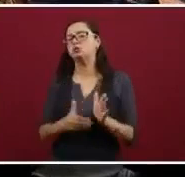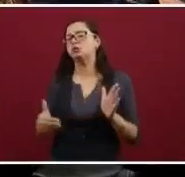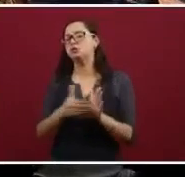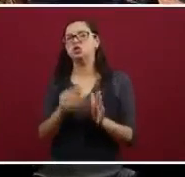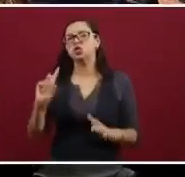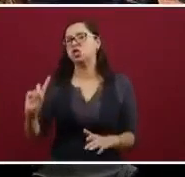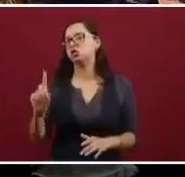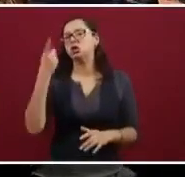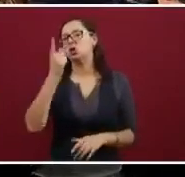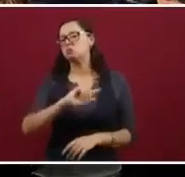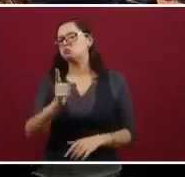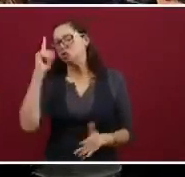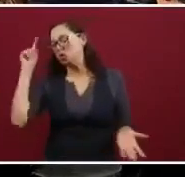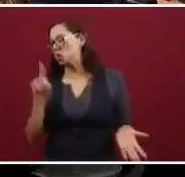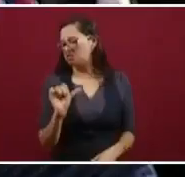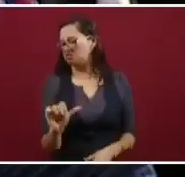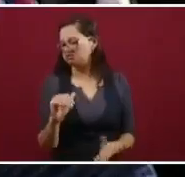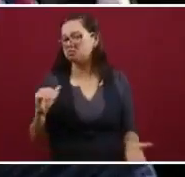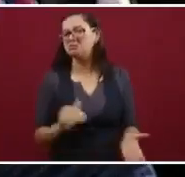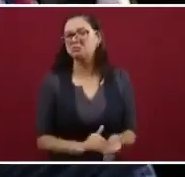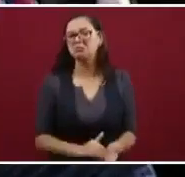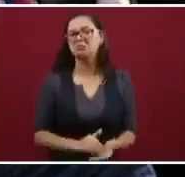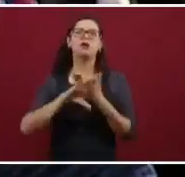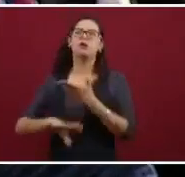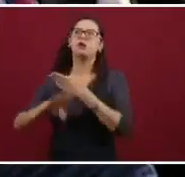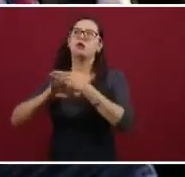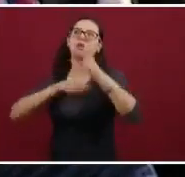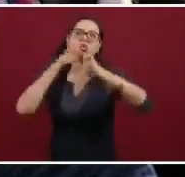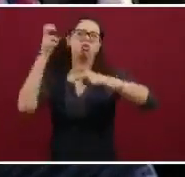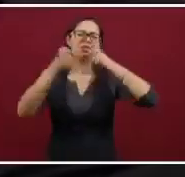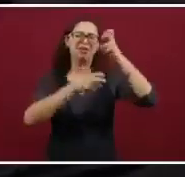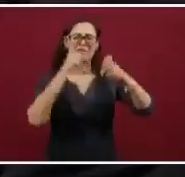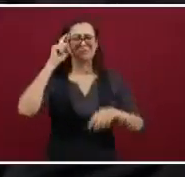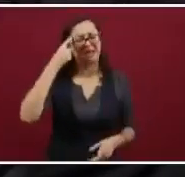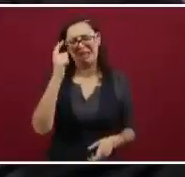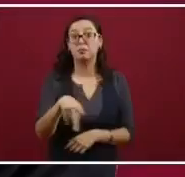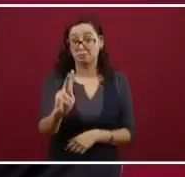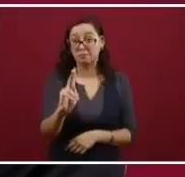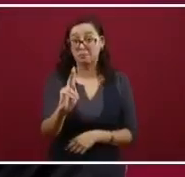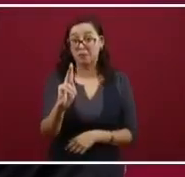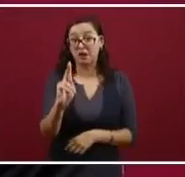8,000 millones de dólares, sino el doble, según los expertos. Eso no me enoja, eso no me enoja. Me